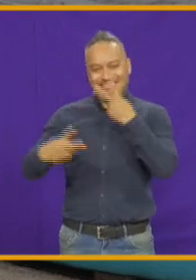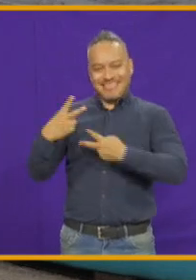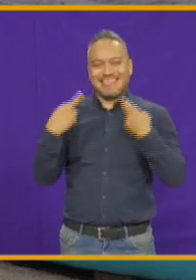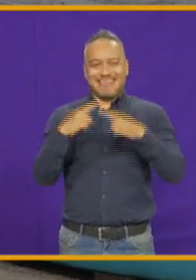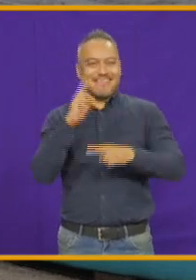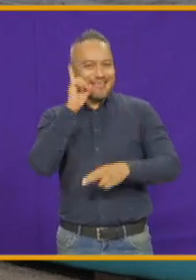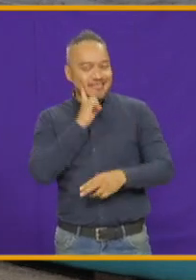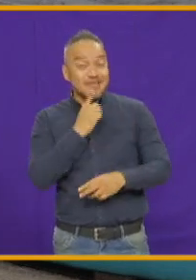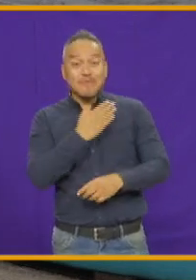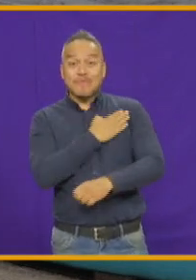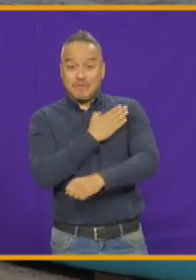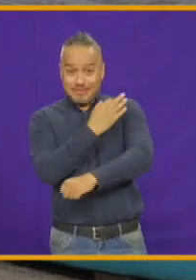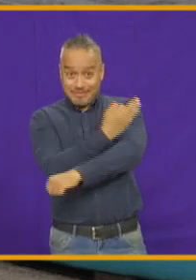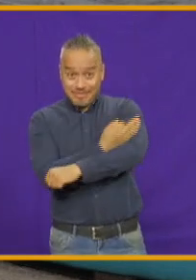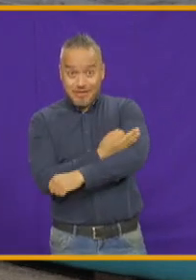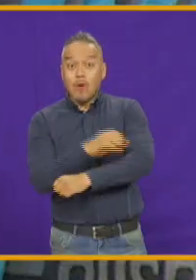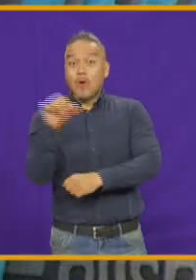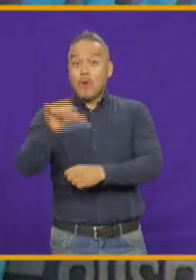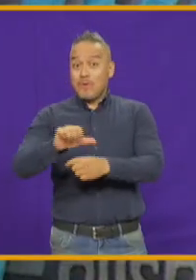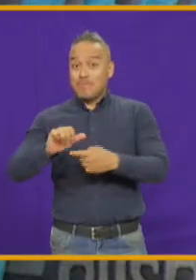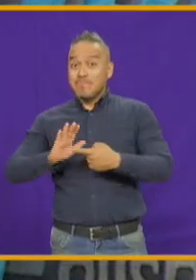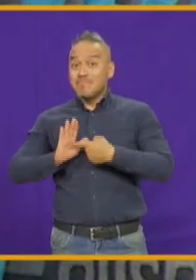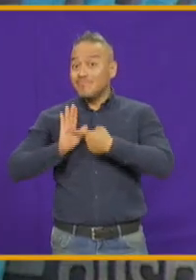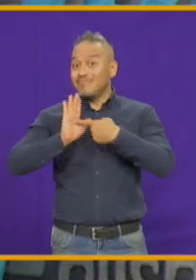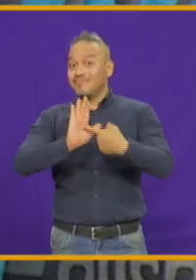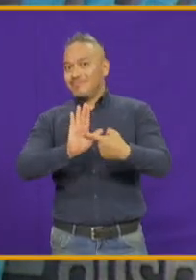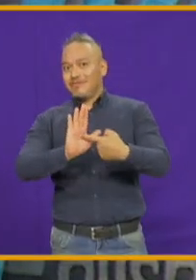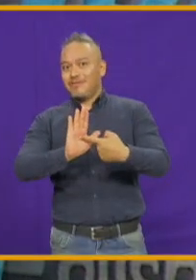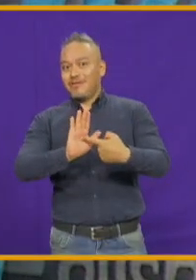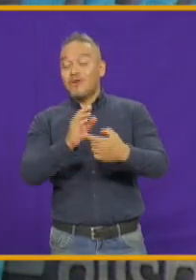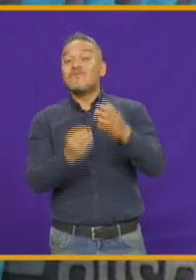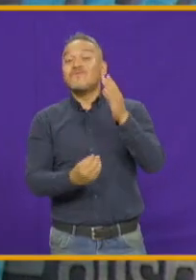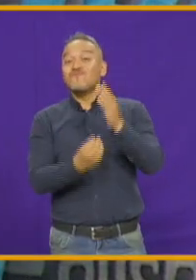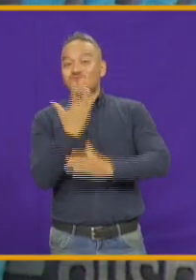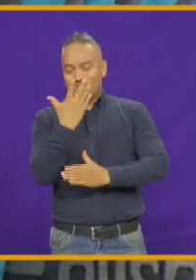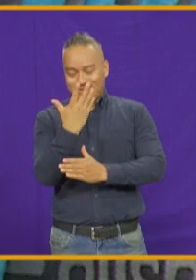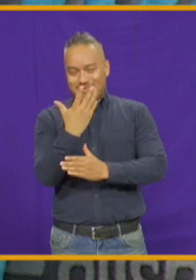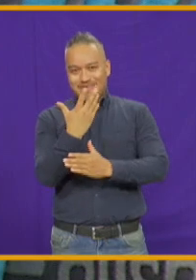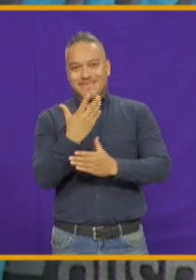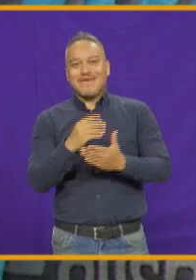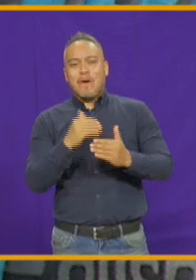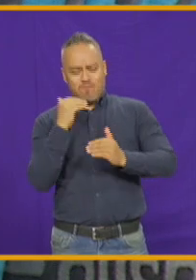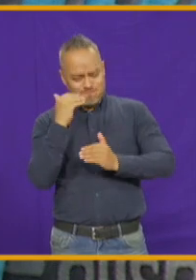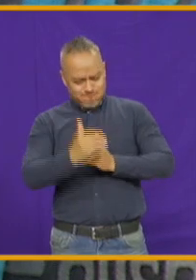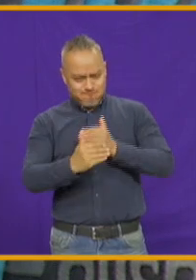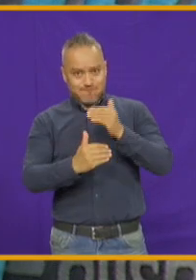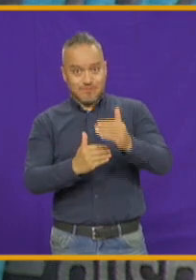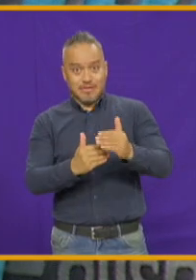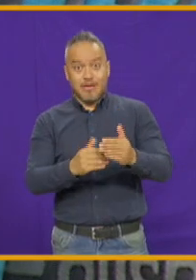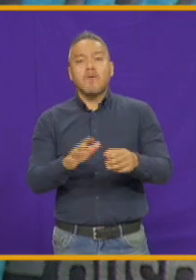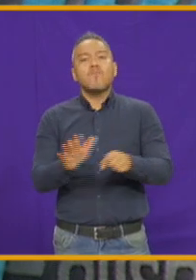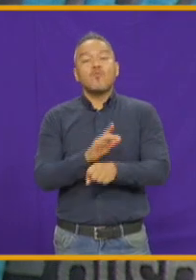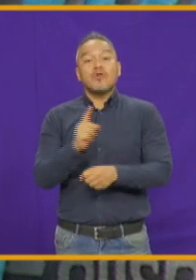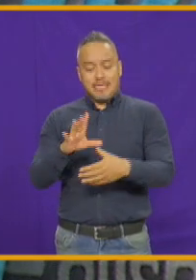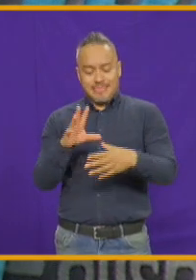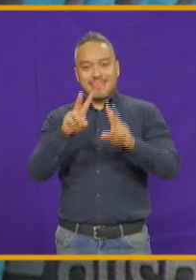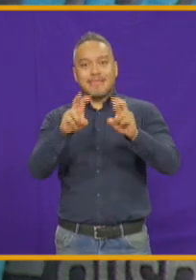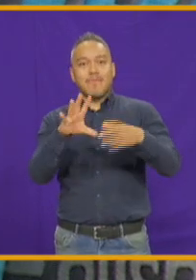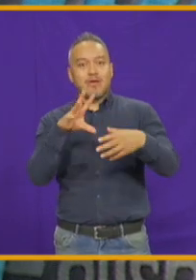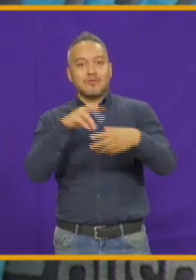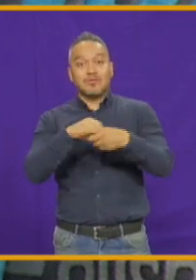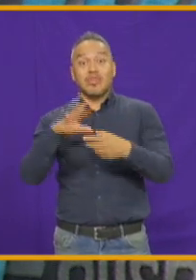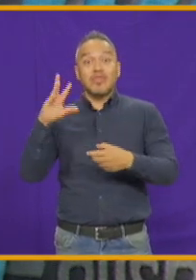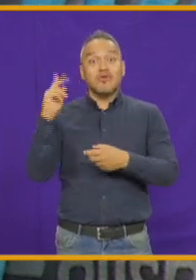tardes Muchas gracias Sí aquí estamos el día de hoy con una nueva etapa hablaremos de inclusión tecnológica el día de hoy porque